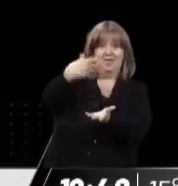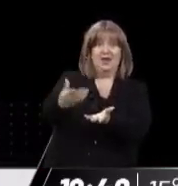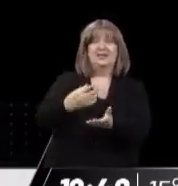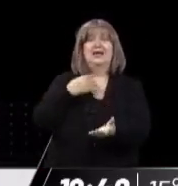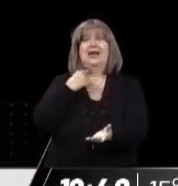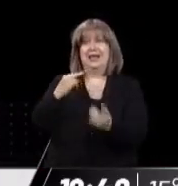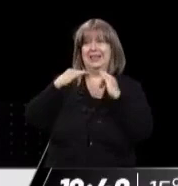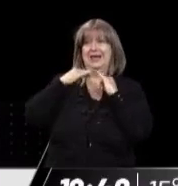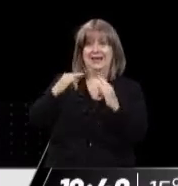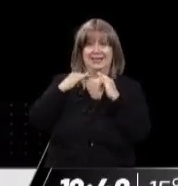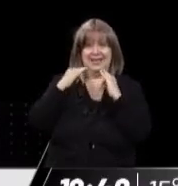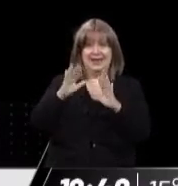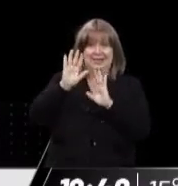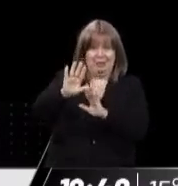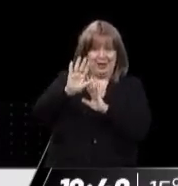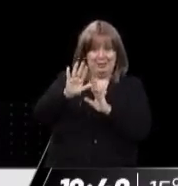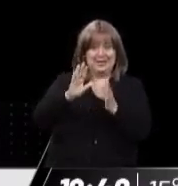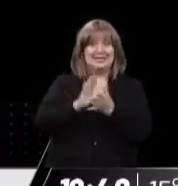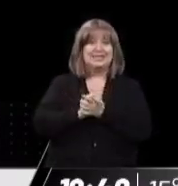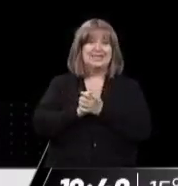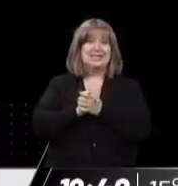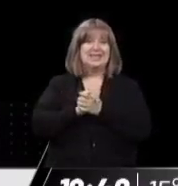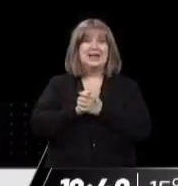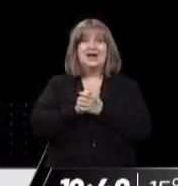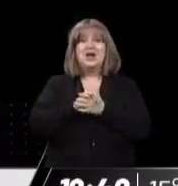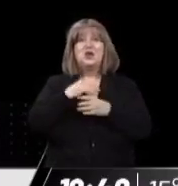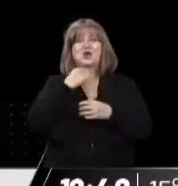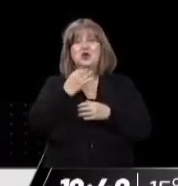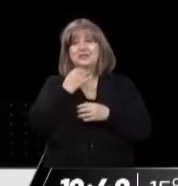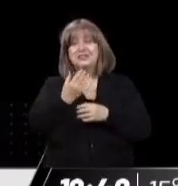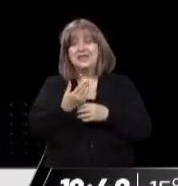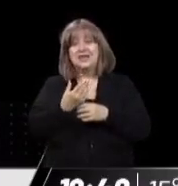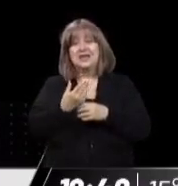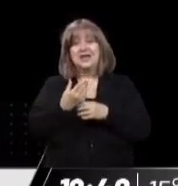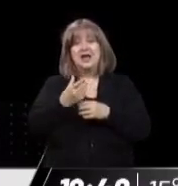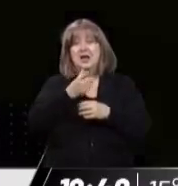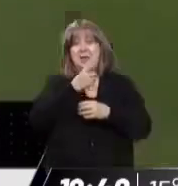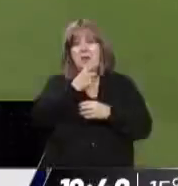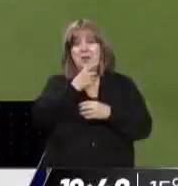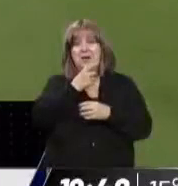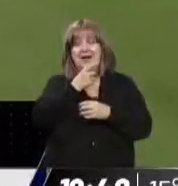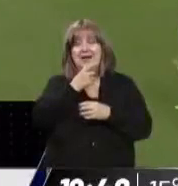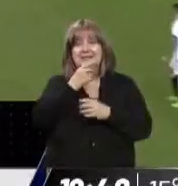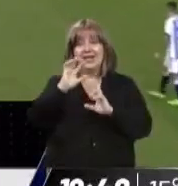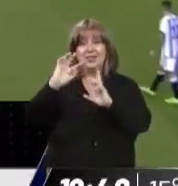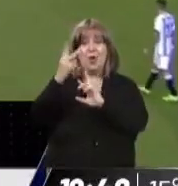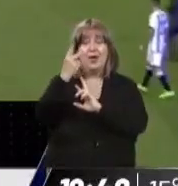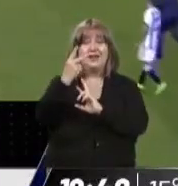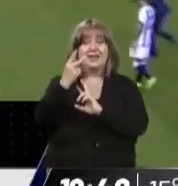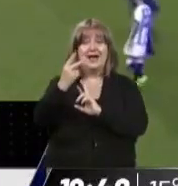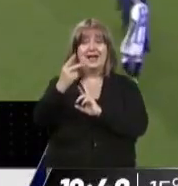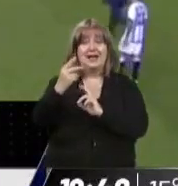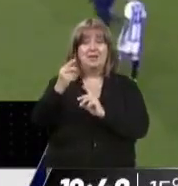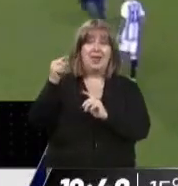él se autofilma. Sí, porque eran sí, como no, si... sé, no sé, sin querer se cambió la cámara. La cámara del